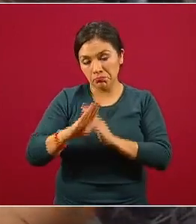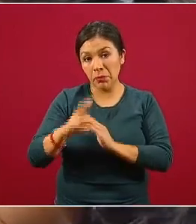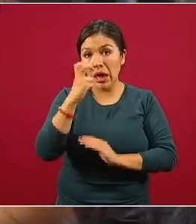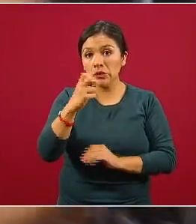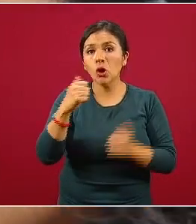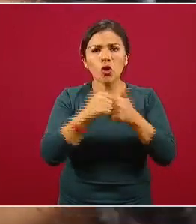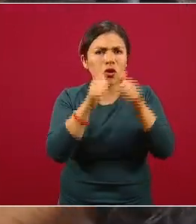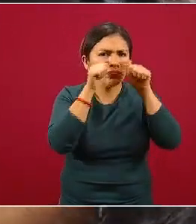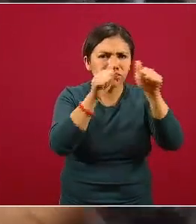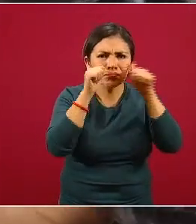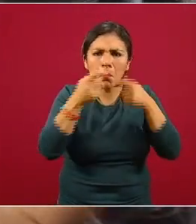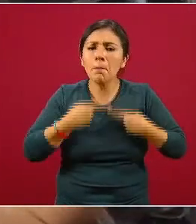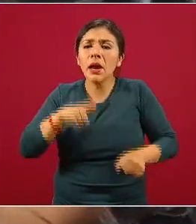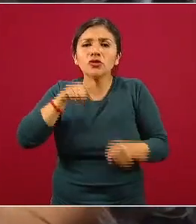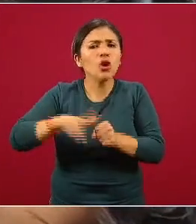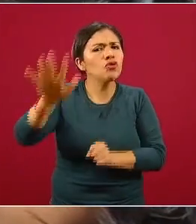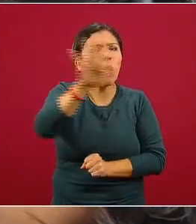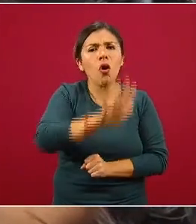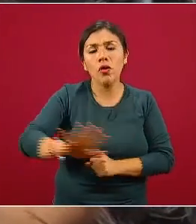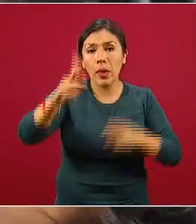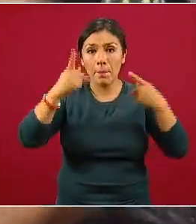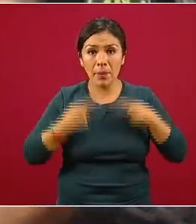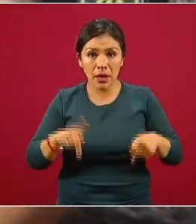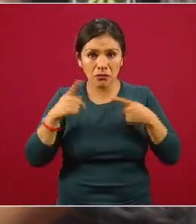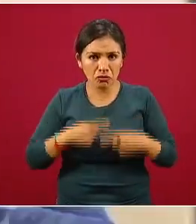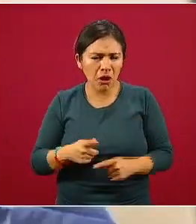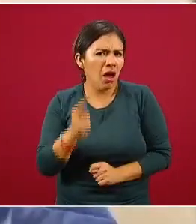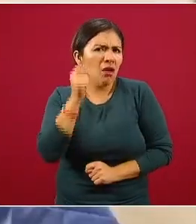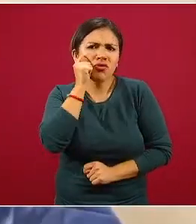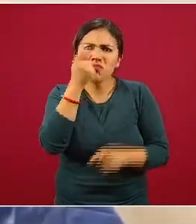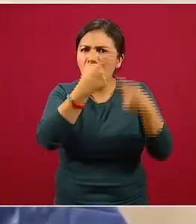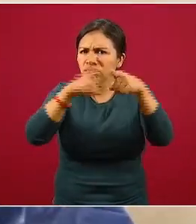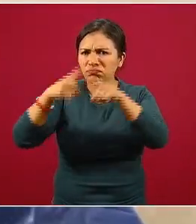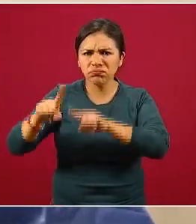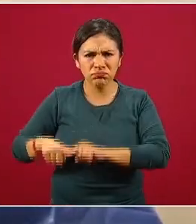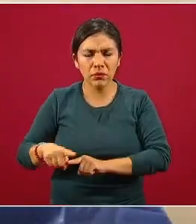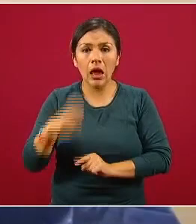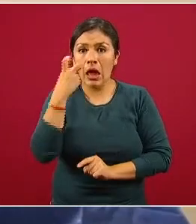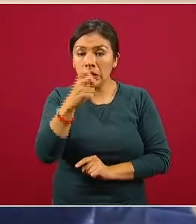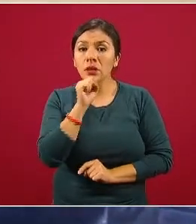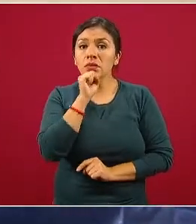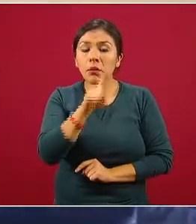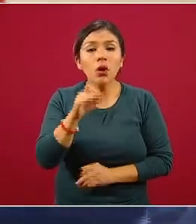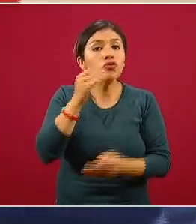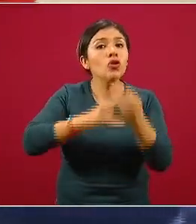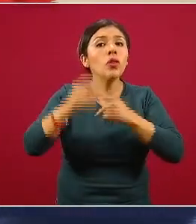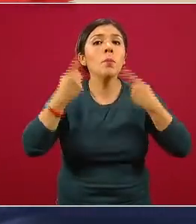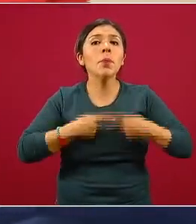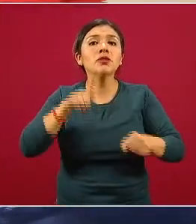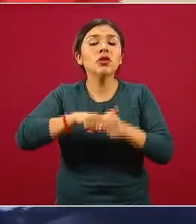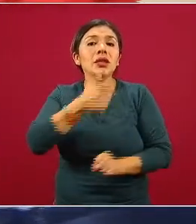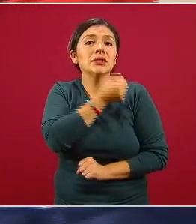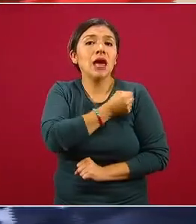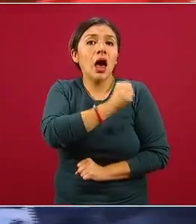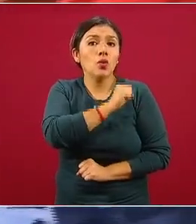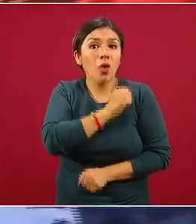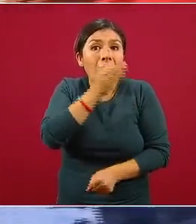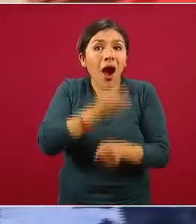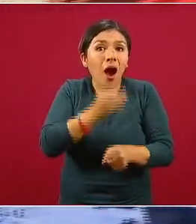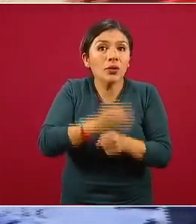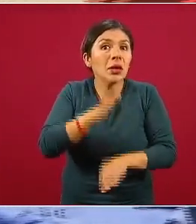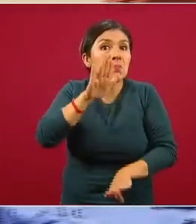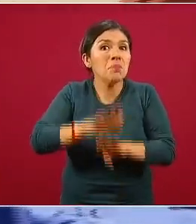atención personalizada a toda la población, sin distingos, incluido todo el personal de salud que en este